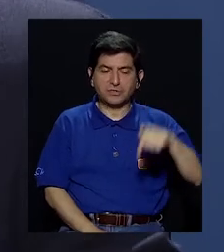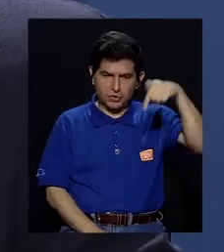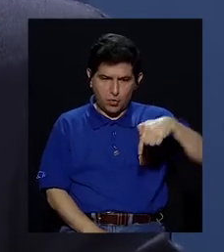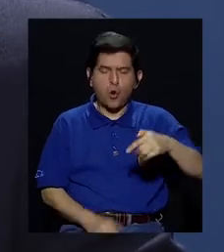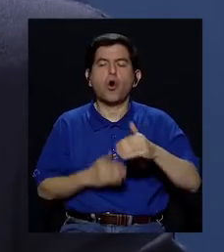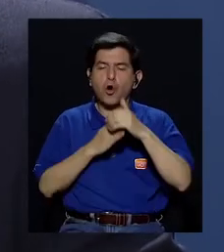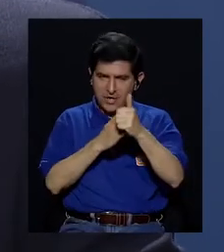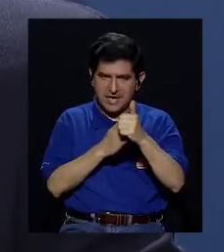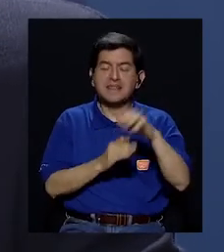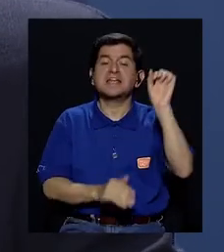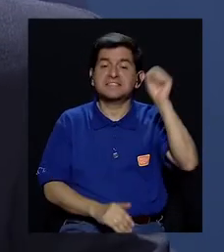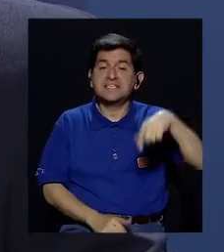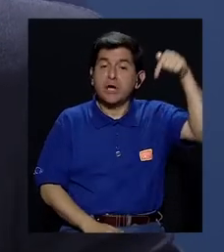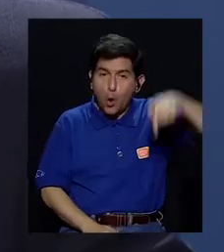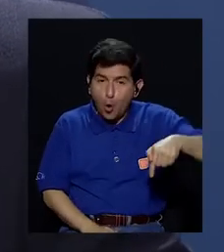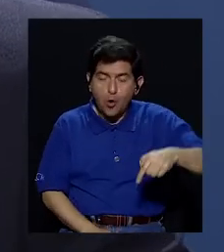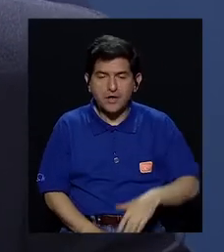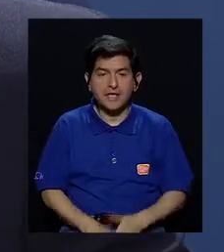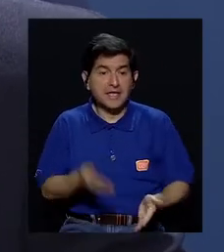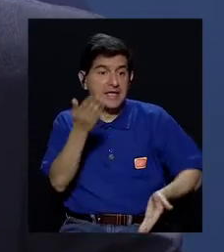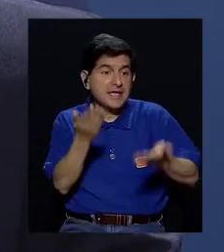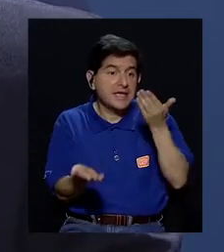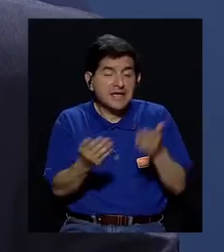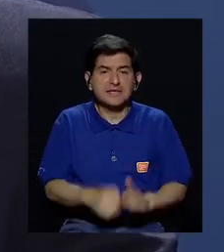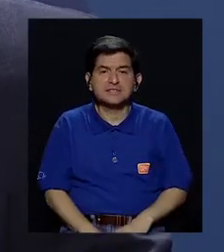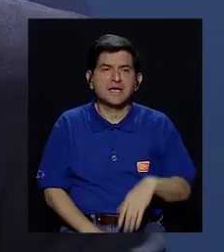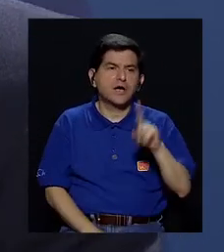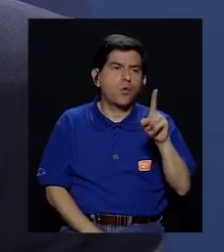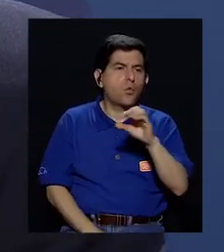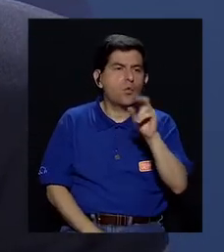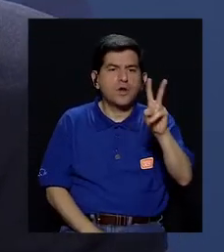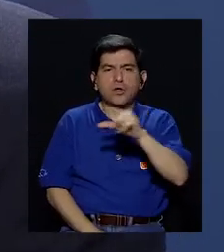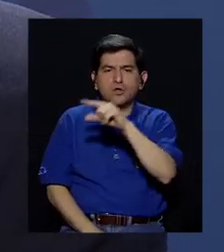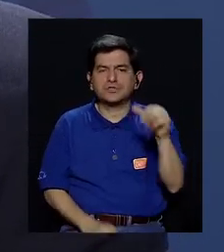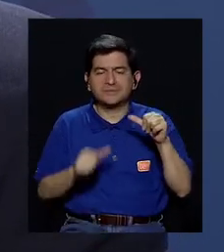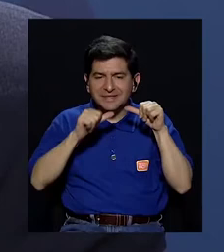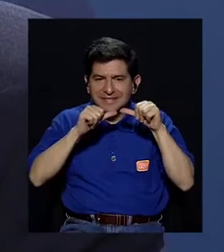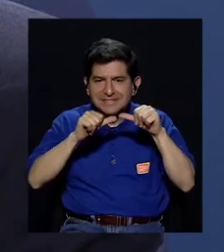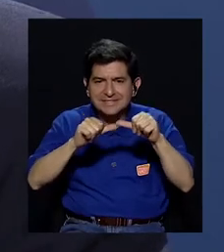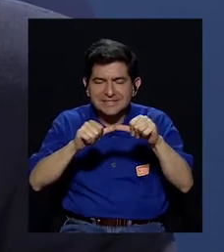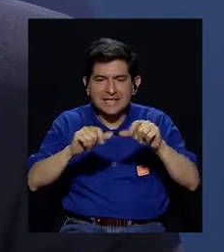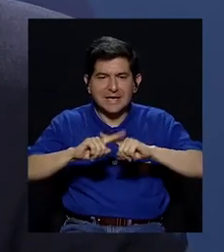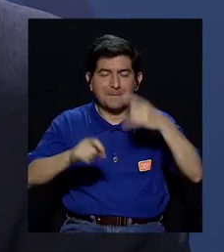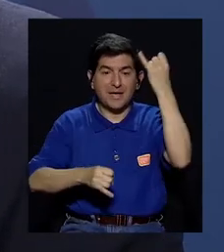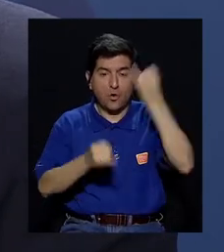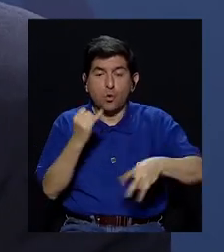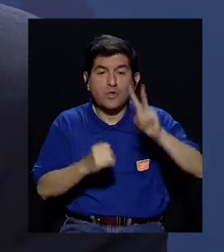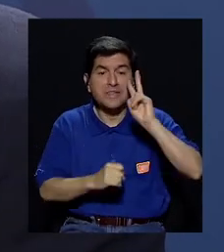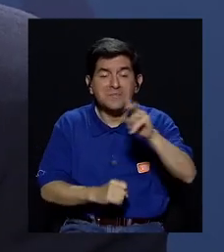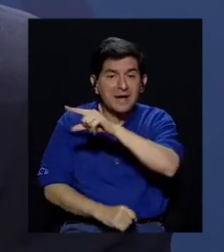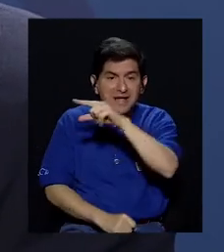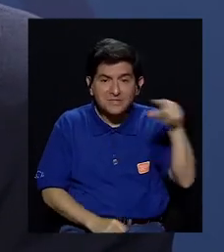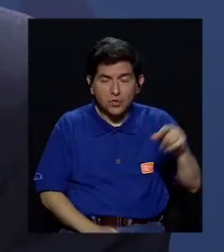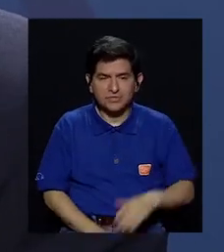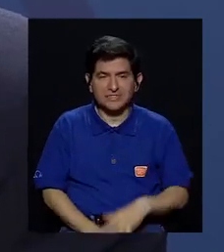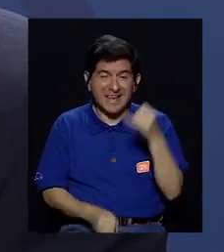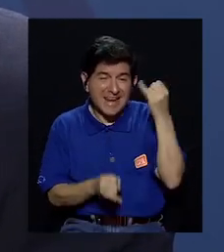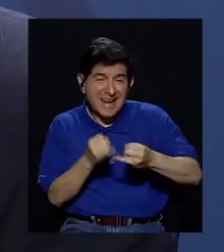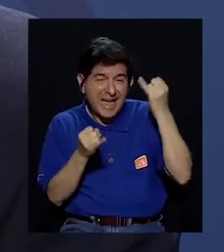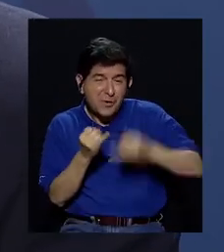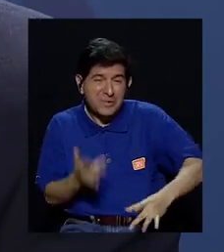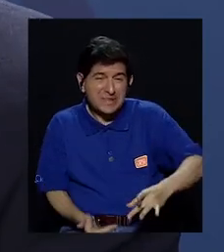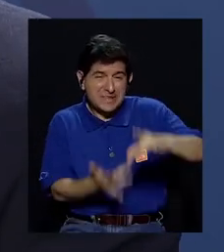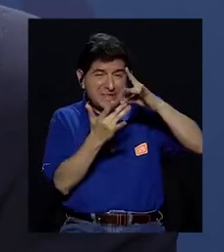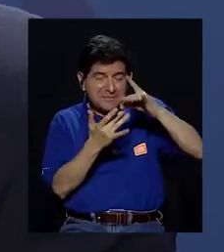a hoy sí y posiblemente este de la ventaja en una o dos semanas más pero las últimas dos semanas sobre todo el tema